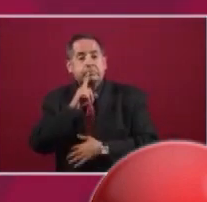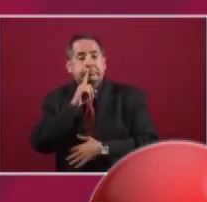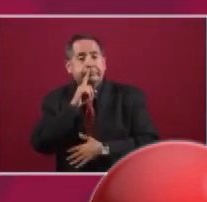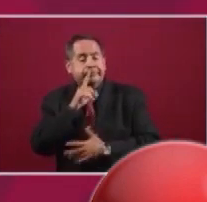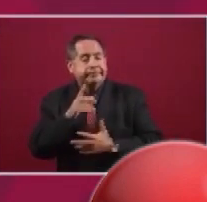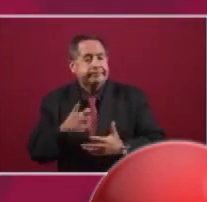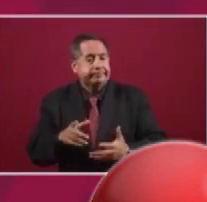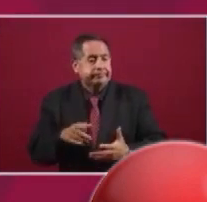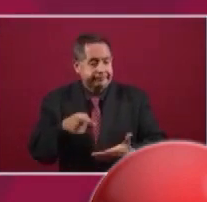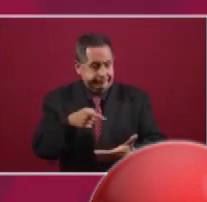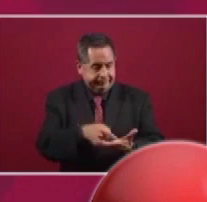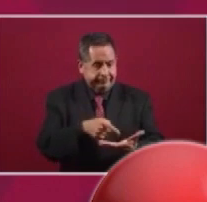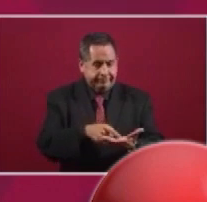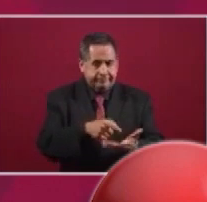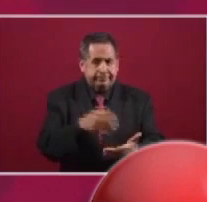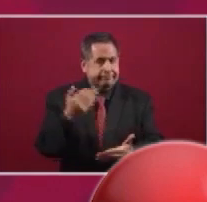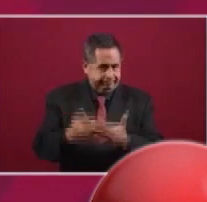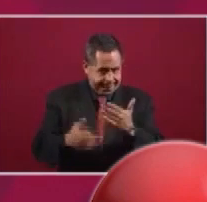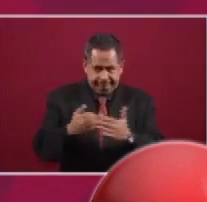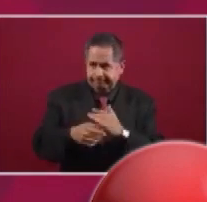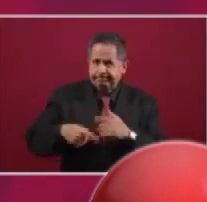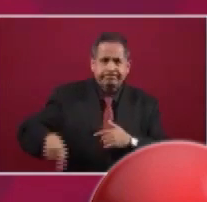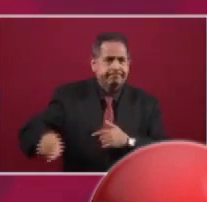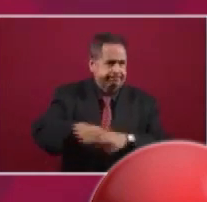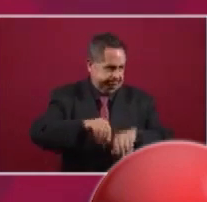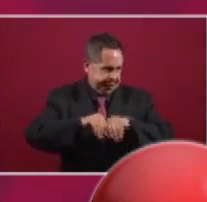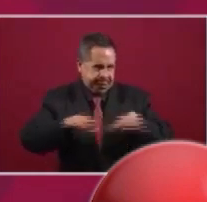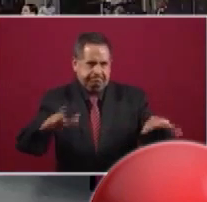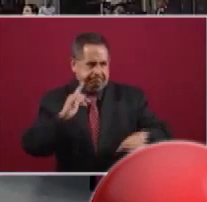Ahí están en falta los medios,